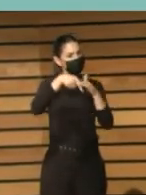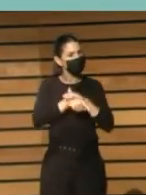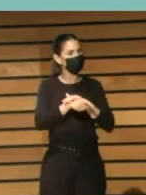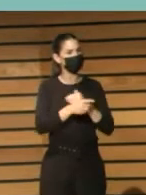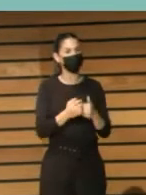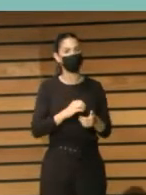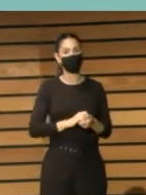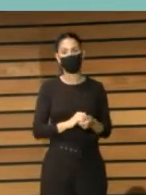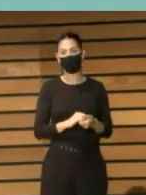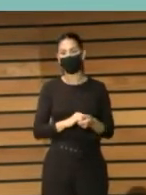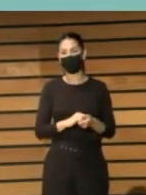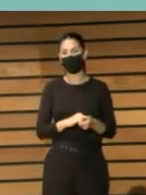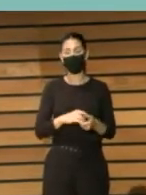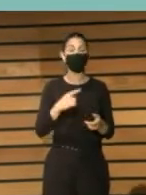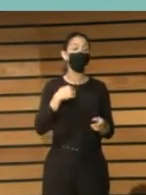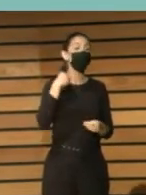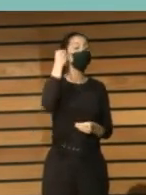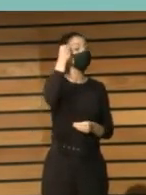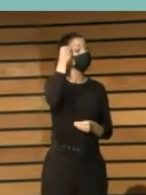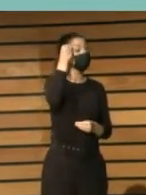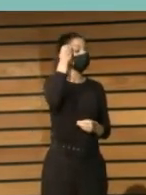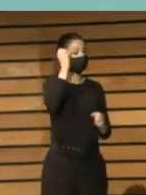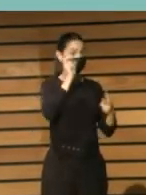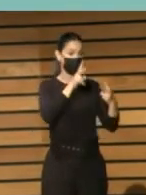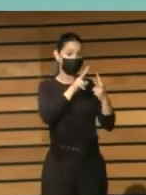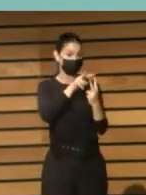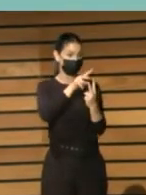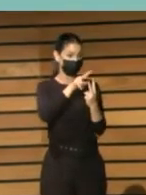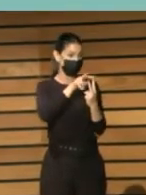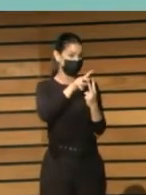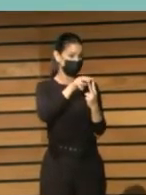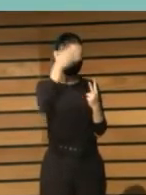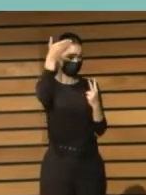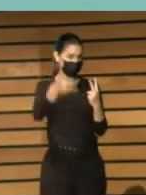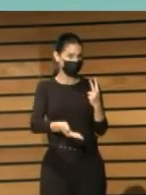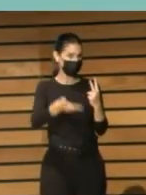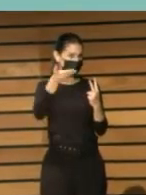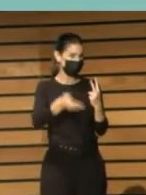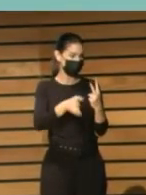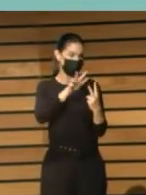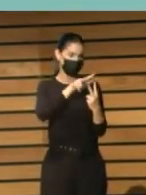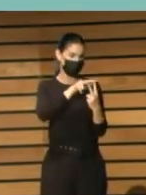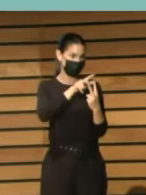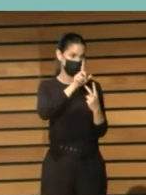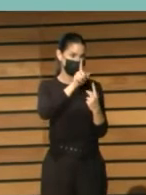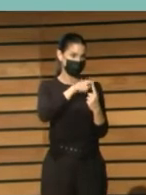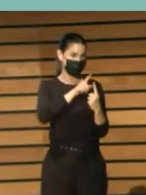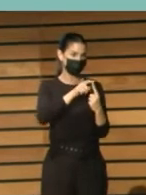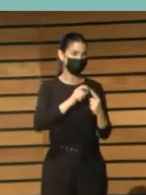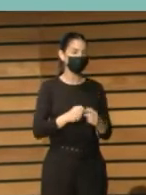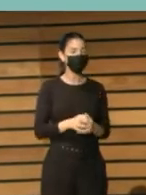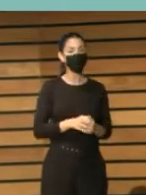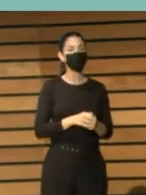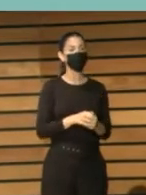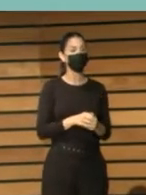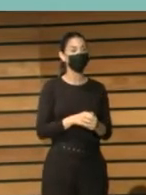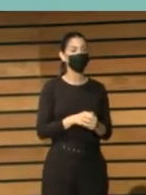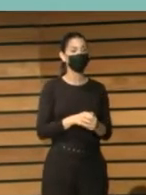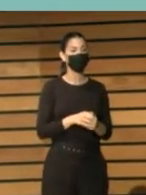Yo creo que hay dos puntos que es muy importante incidir. Vamos, cogiendo un poquito a